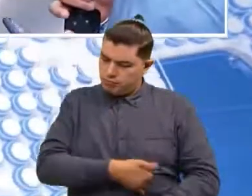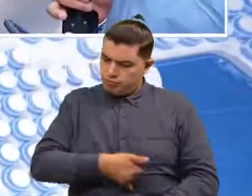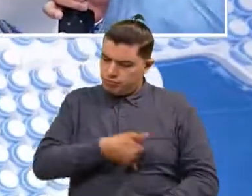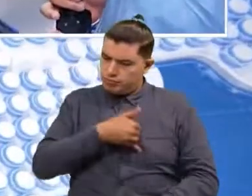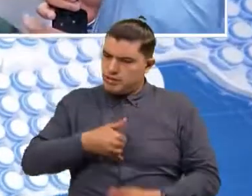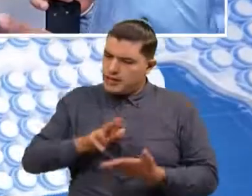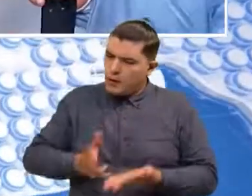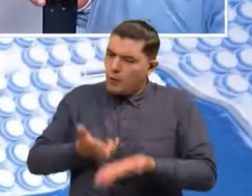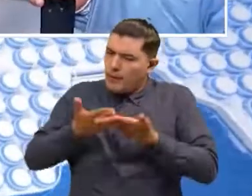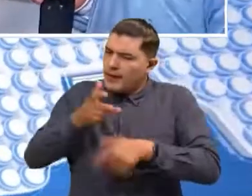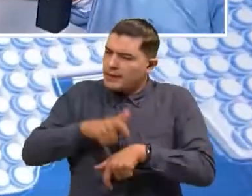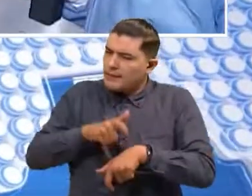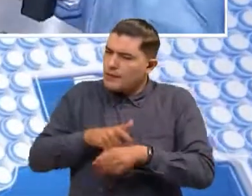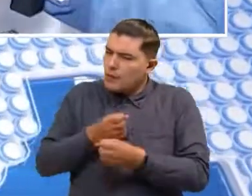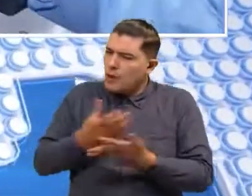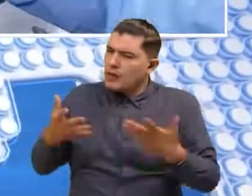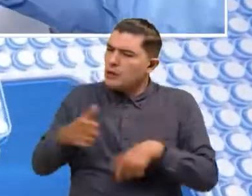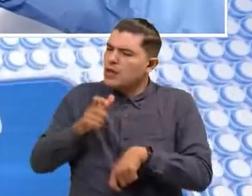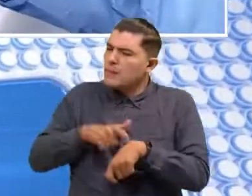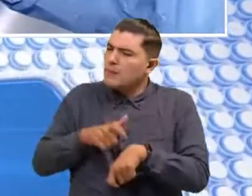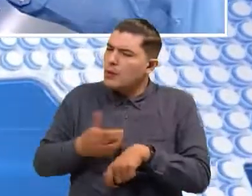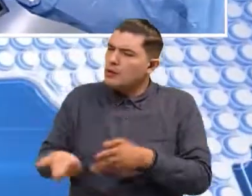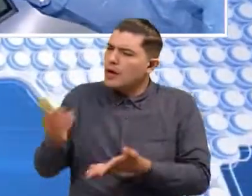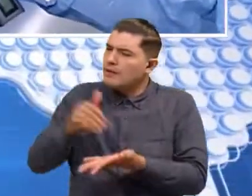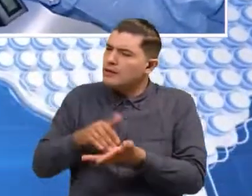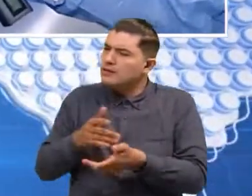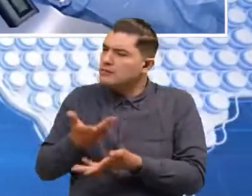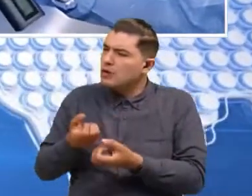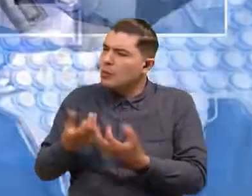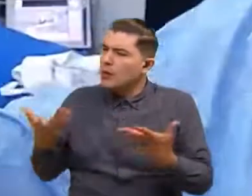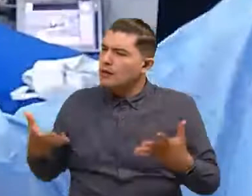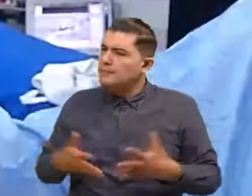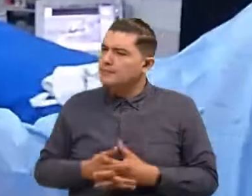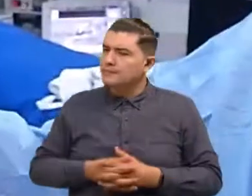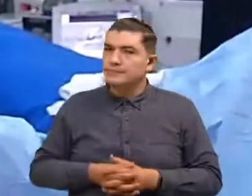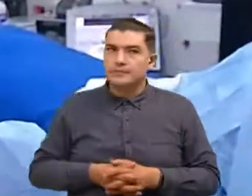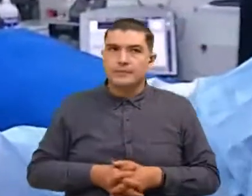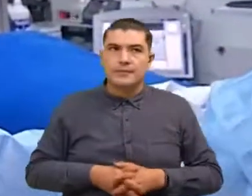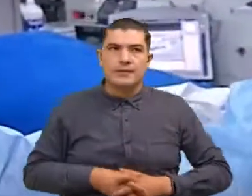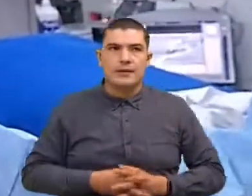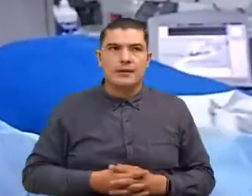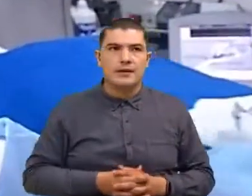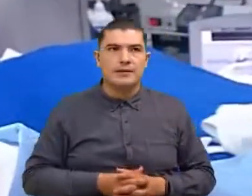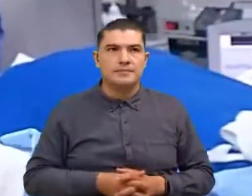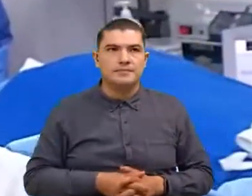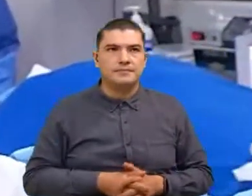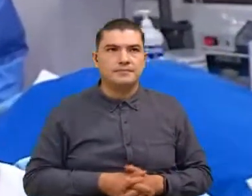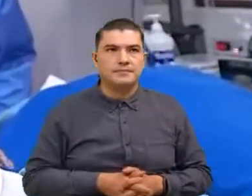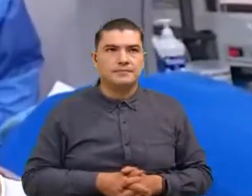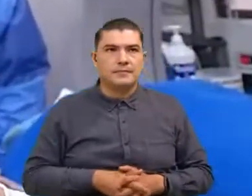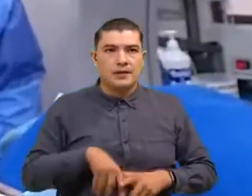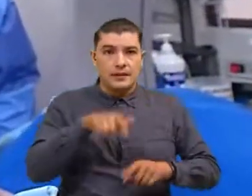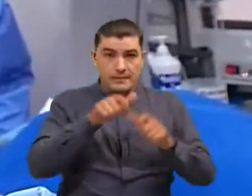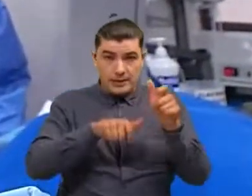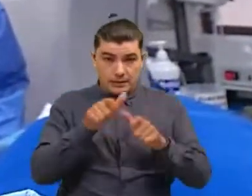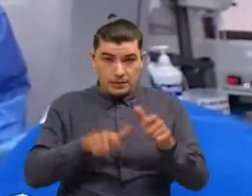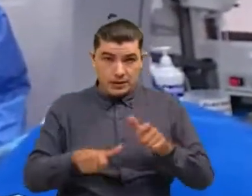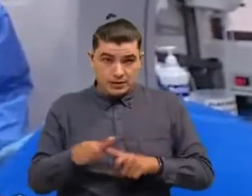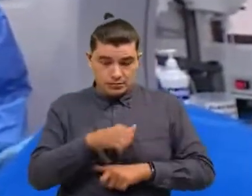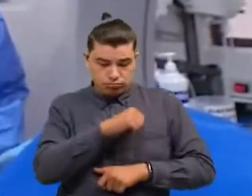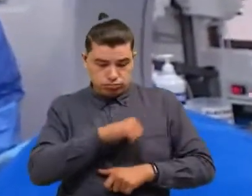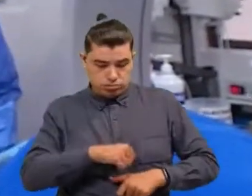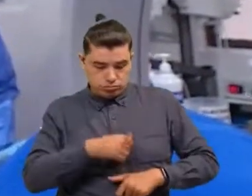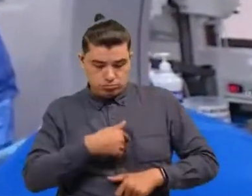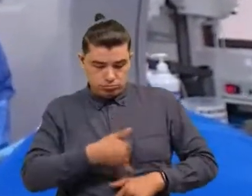el procedimiento? ¿Y vuelven a utilizar marcapasos? Bueno, la mayoría de los pacientes no necesitan volver a utilizar marcapaso.